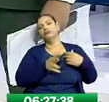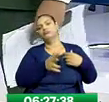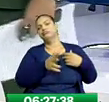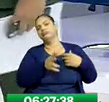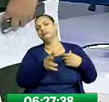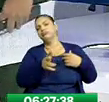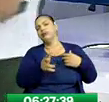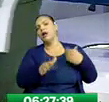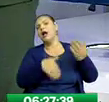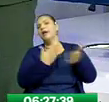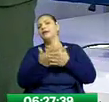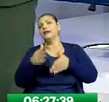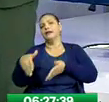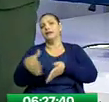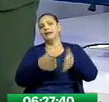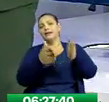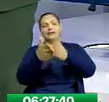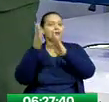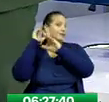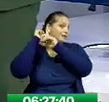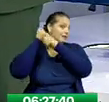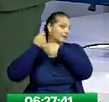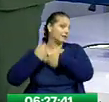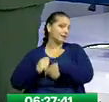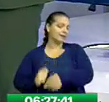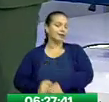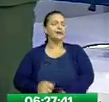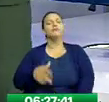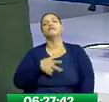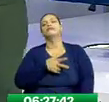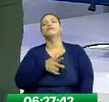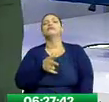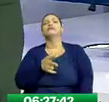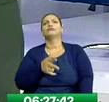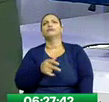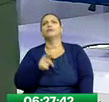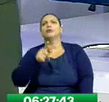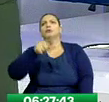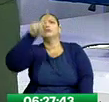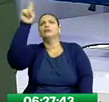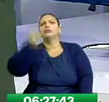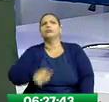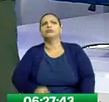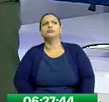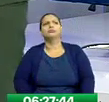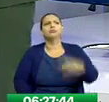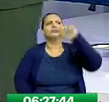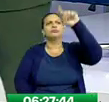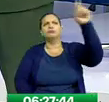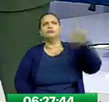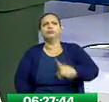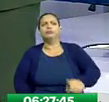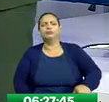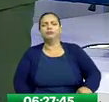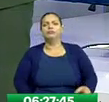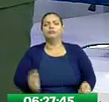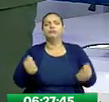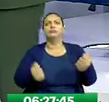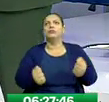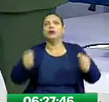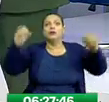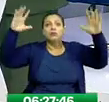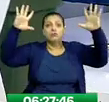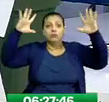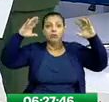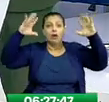ya, y hubo una... Seguía la tormenta eléctrica y en un tramo... Las luminarias se apagaron. Parecía película. Sí,